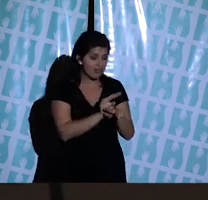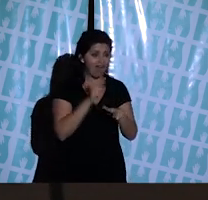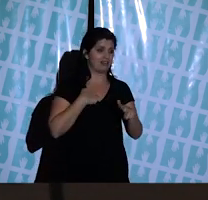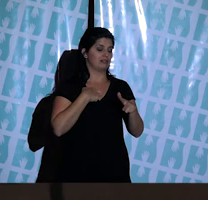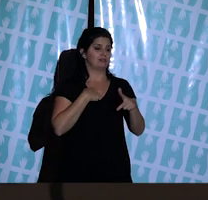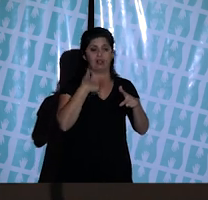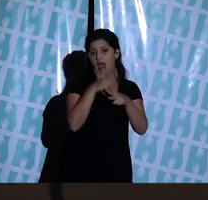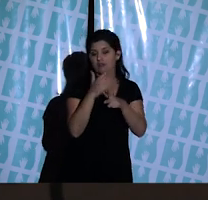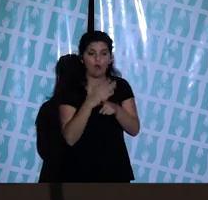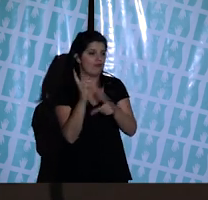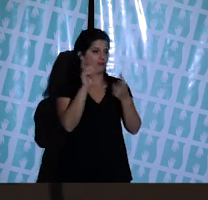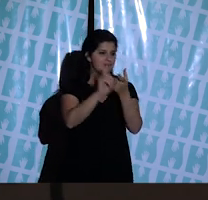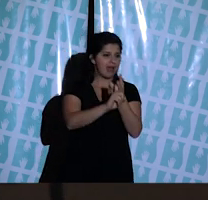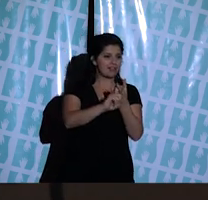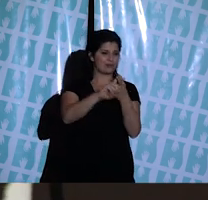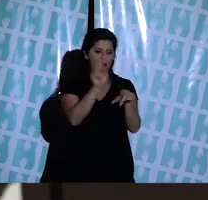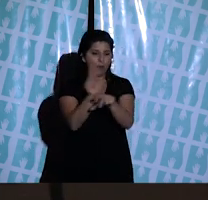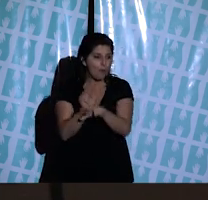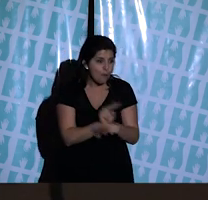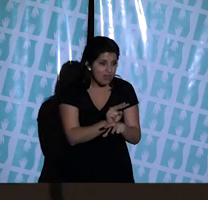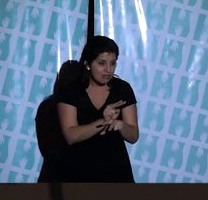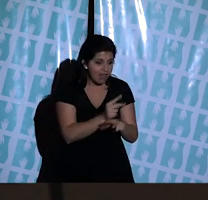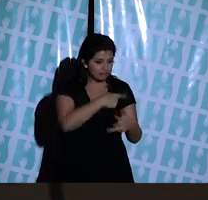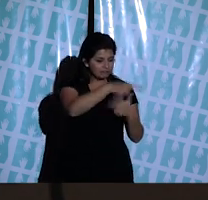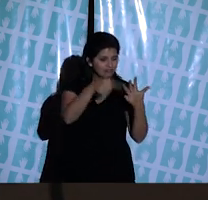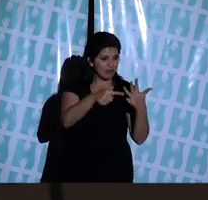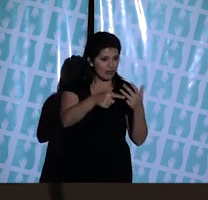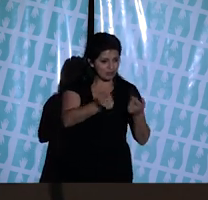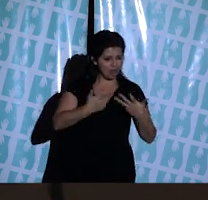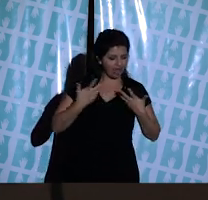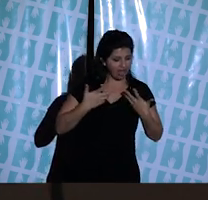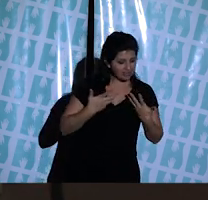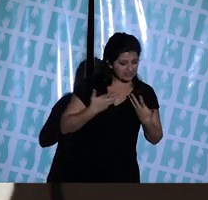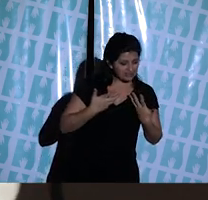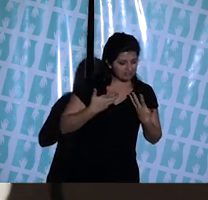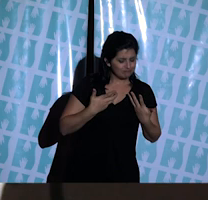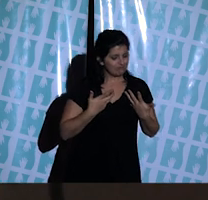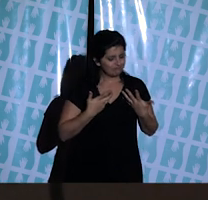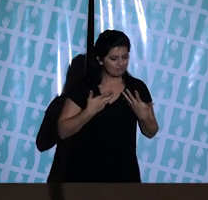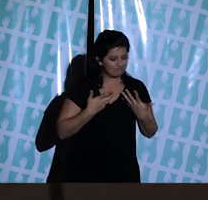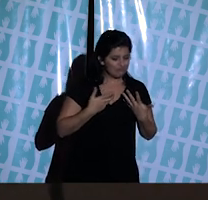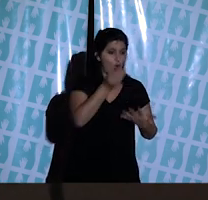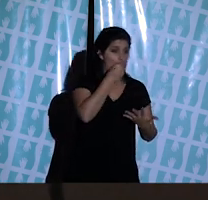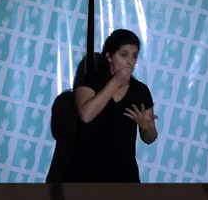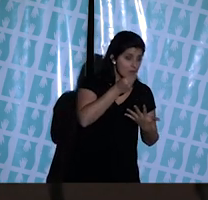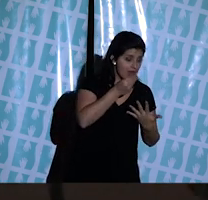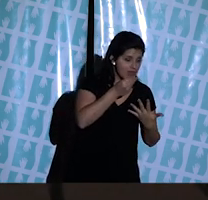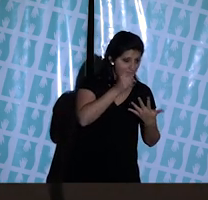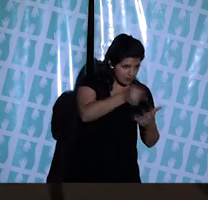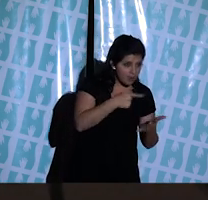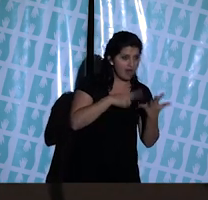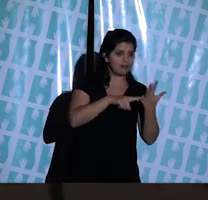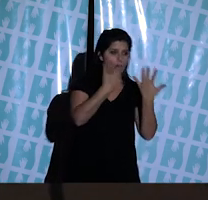parejas, de nuestros amigos, de nuestra comunidad, como así también la comida, como así también